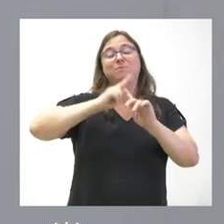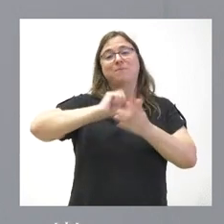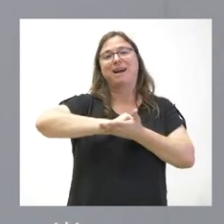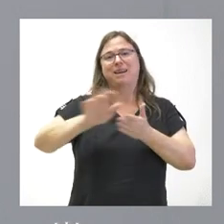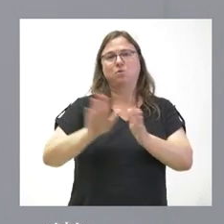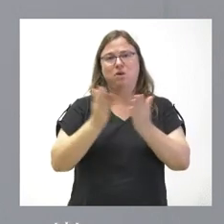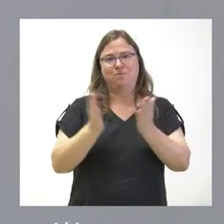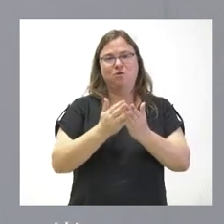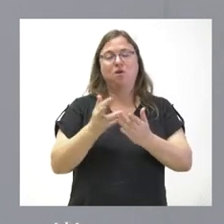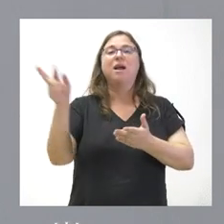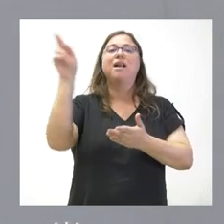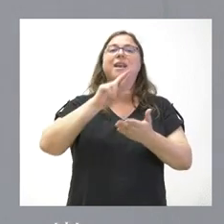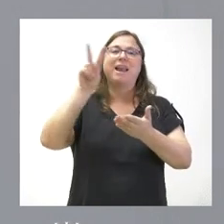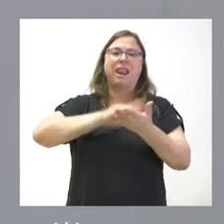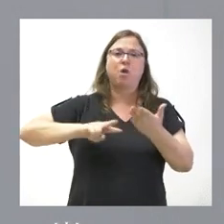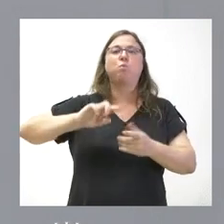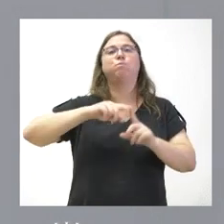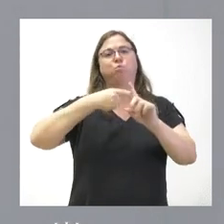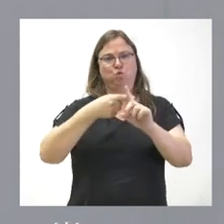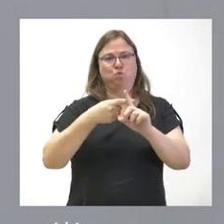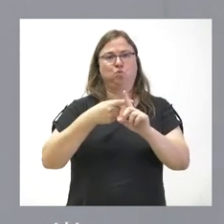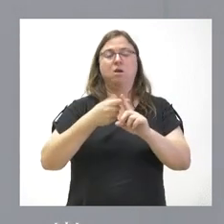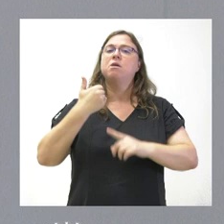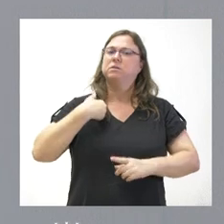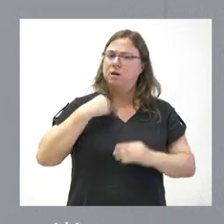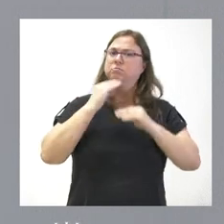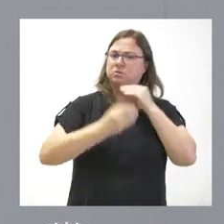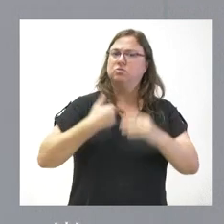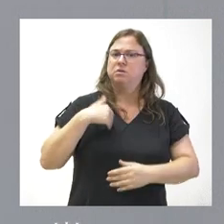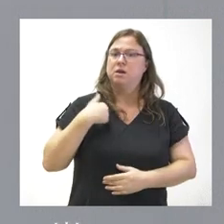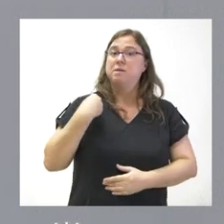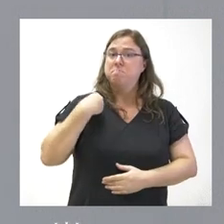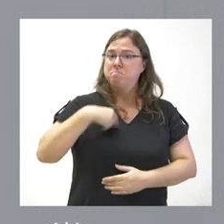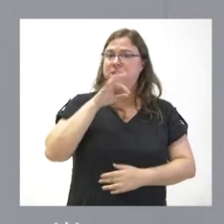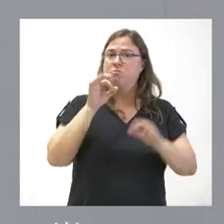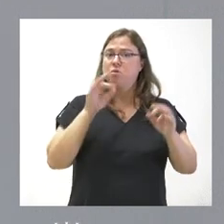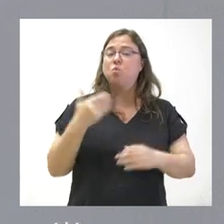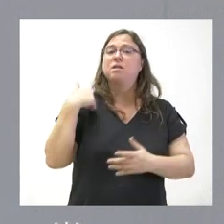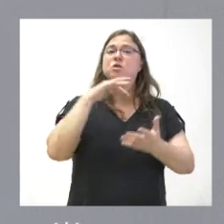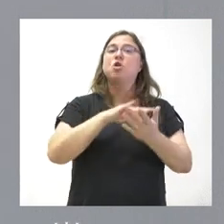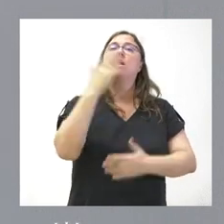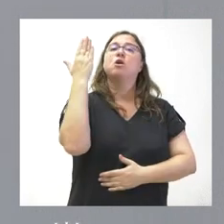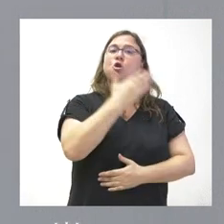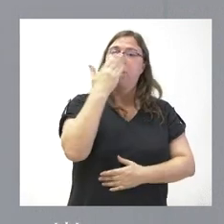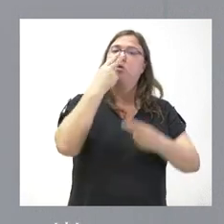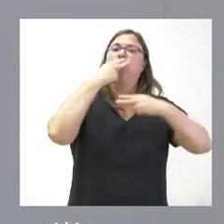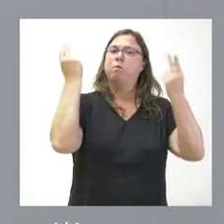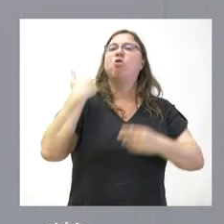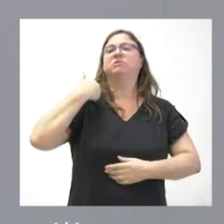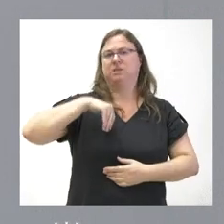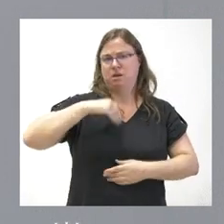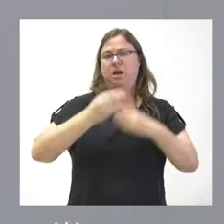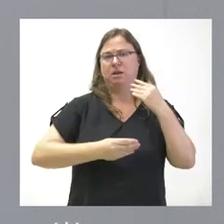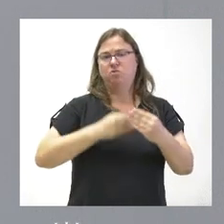releo Plus ya se ha realizado esta misma intervención en los Colegios e institutos públicos como